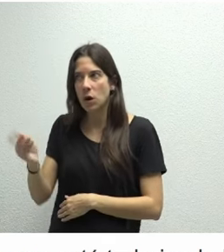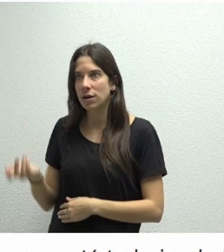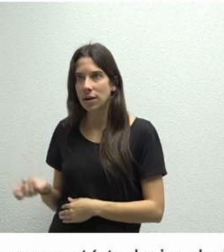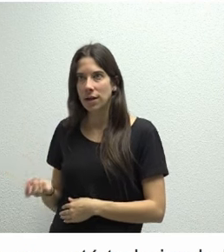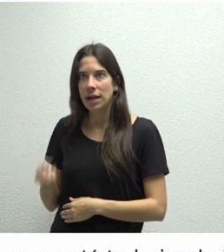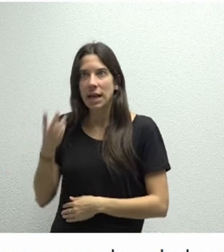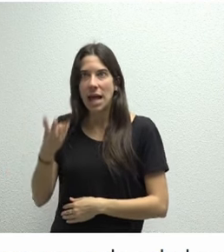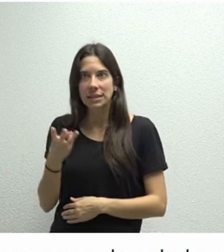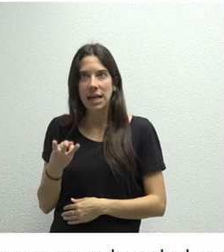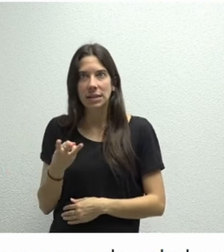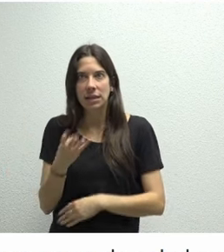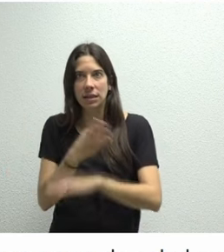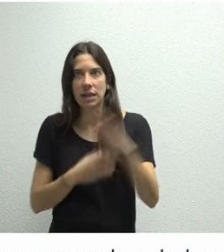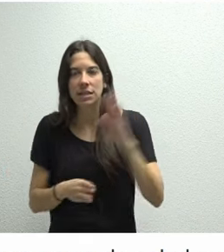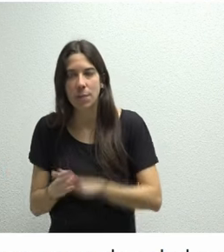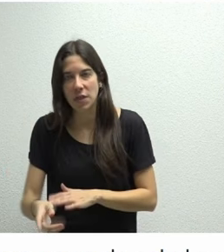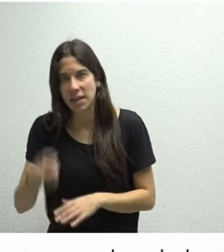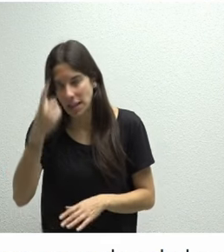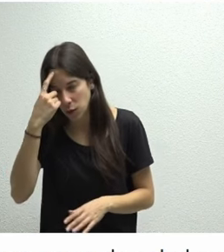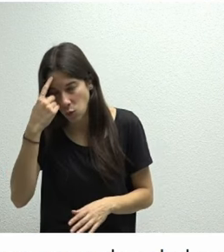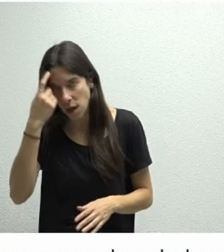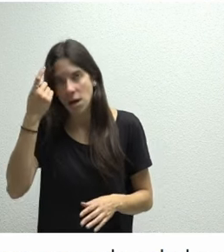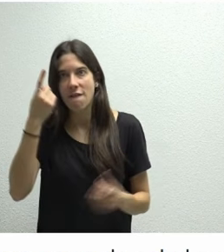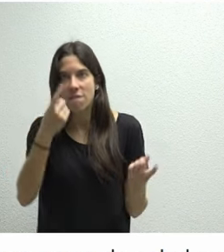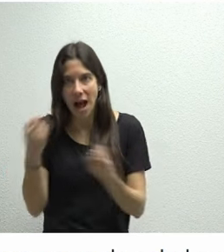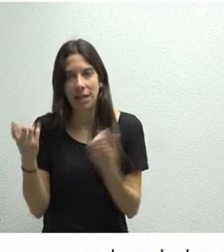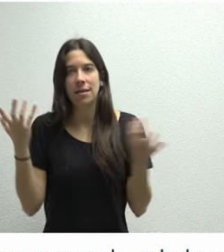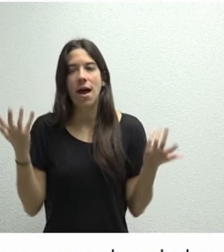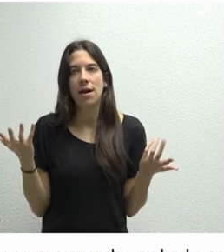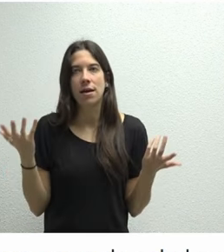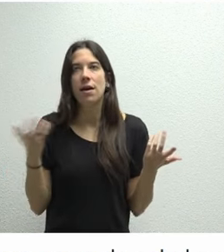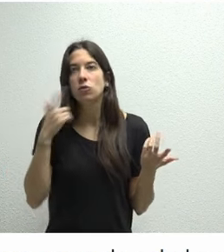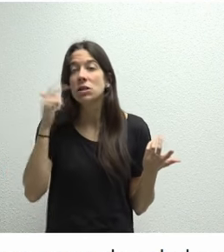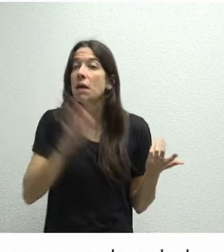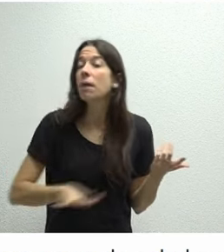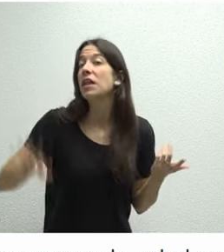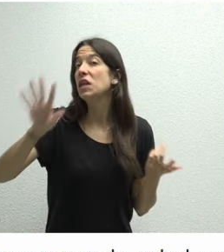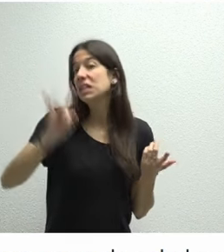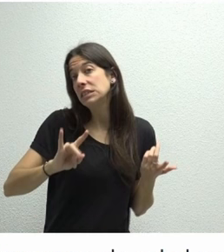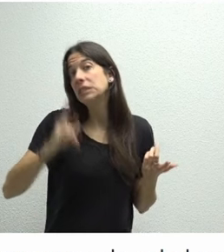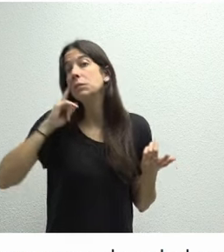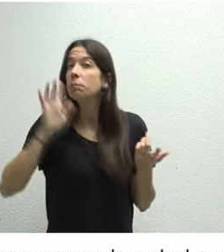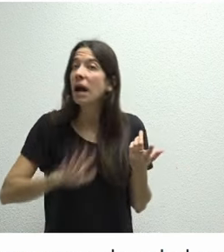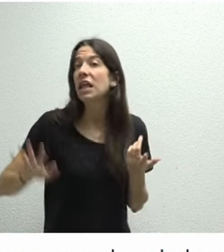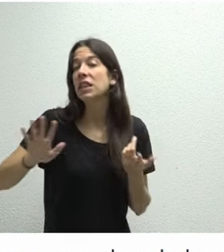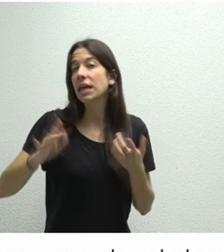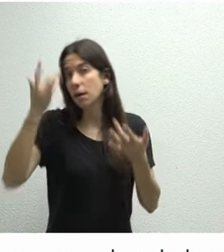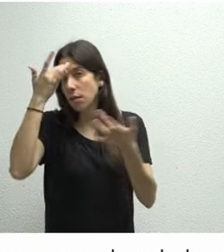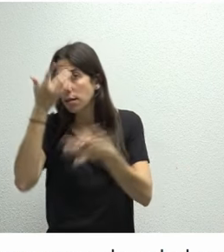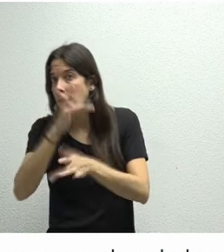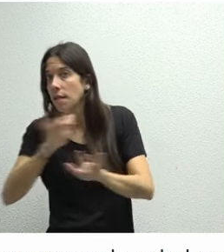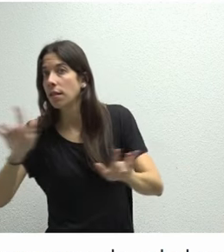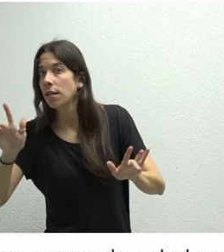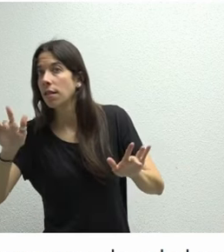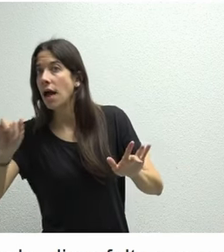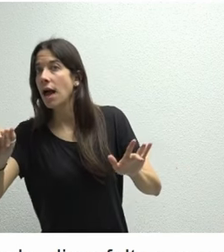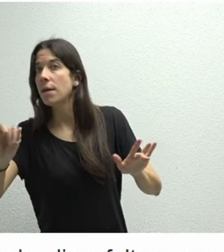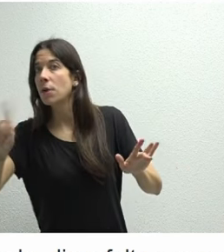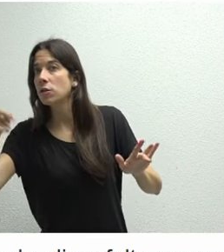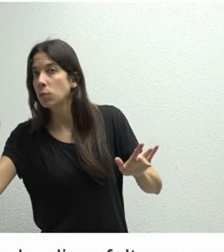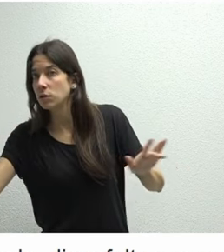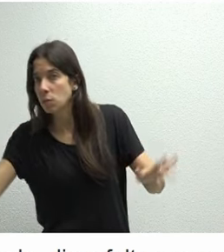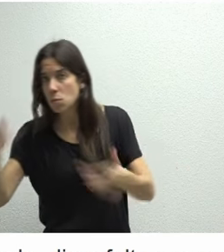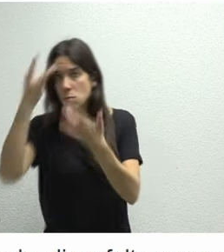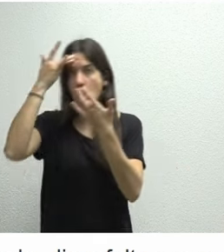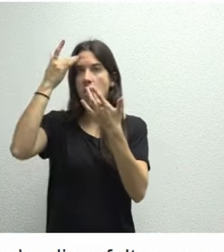discapacidad intelectual entonces eh parece que sí parece que se sensibiliza pero luego vuelve a desaparecer